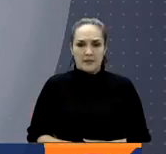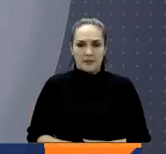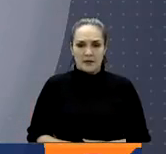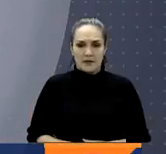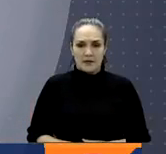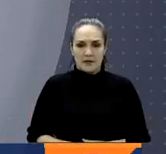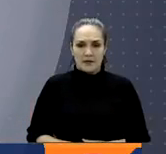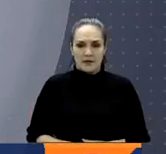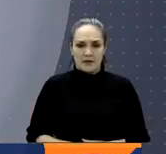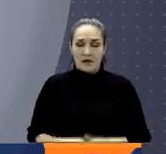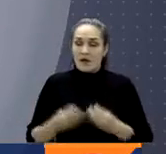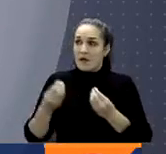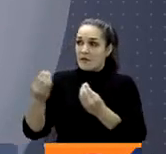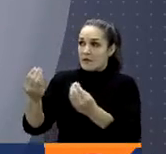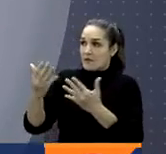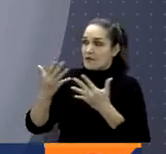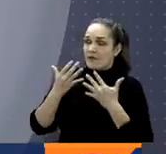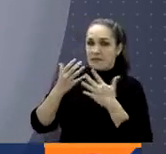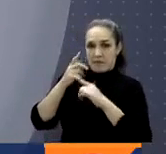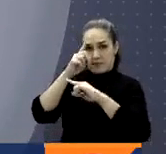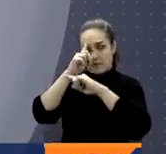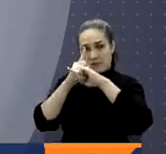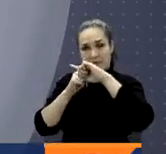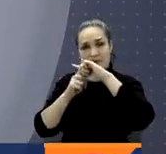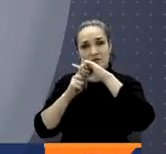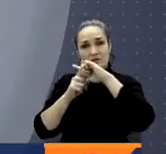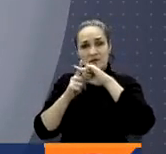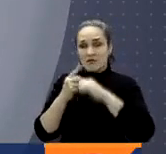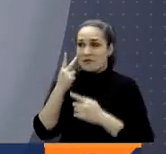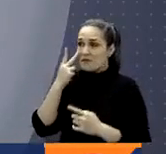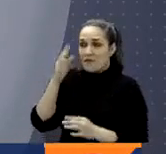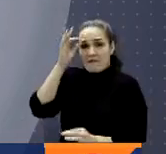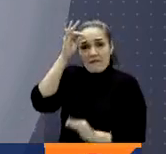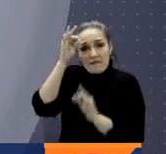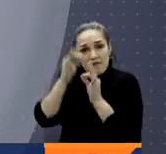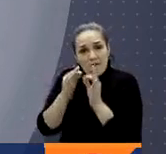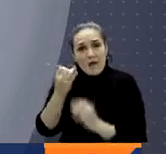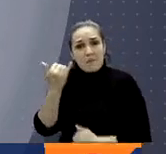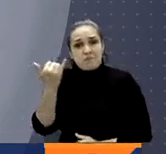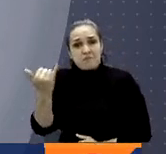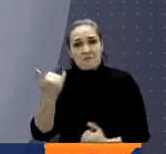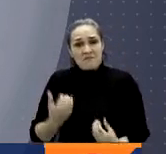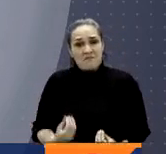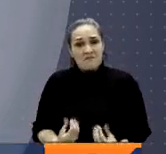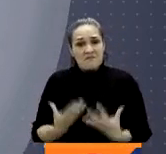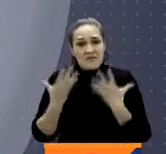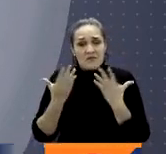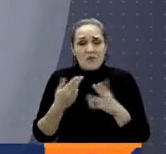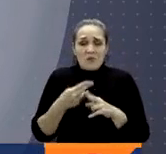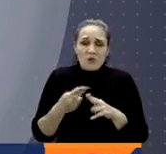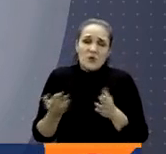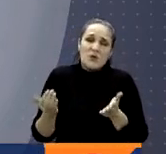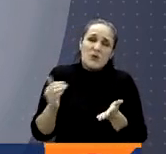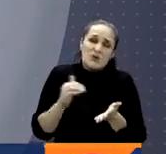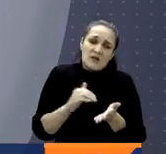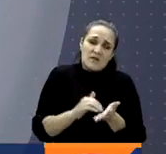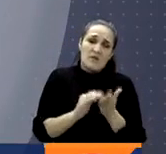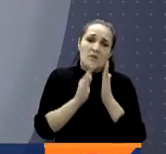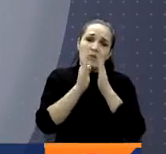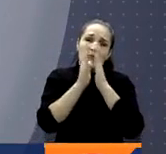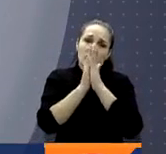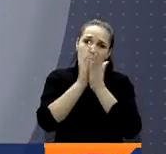Nos da esa luz de esperanza de tener la fe y la certeza que él va a volver pronto. Por favor, medien en